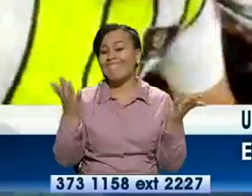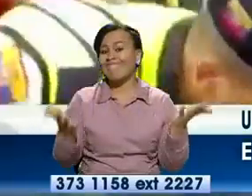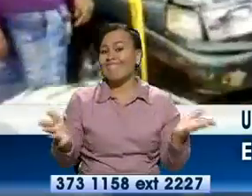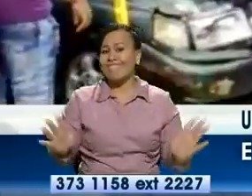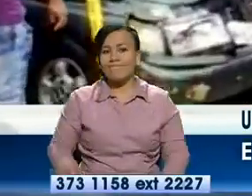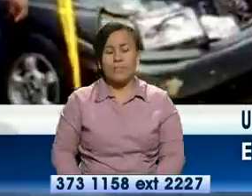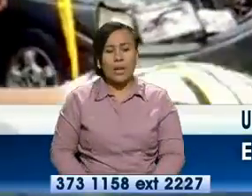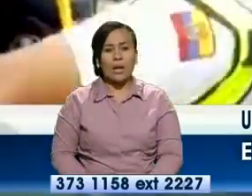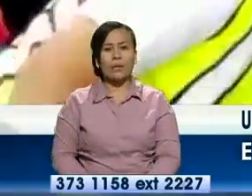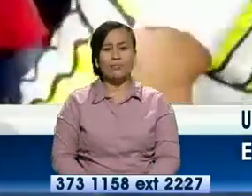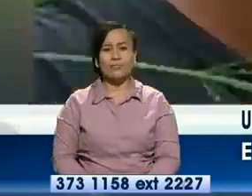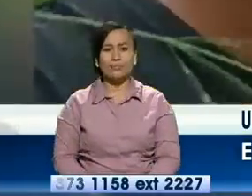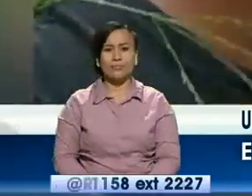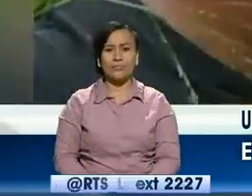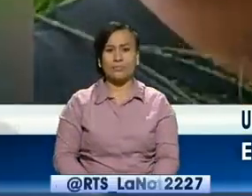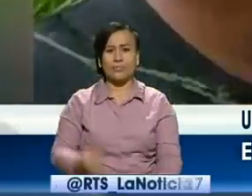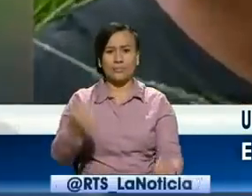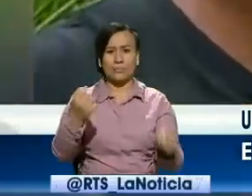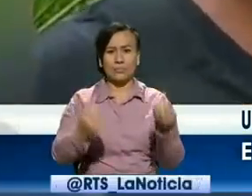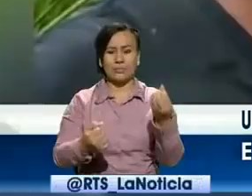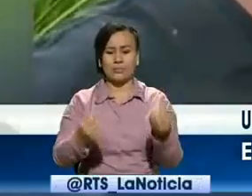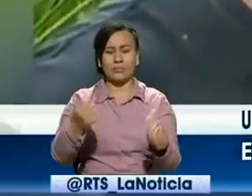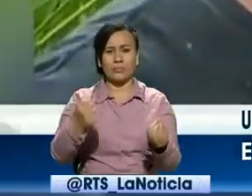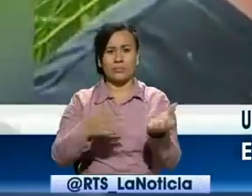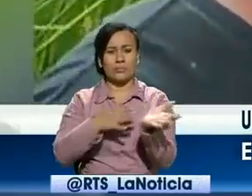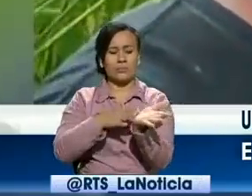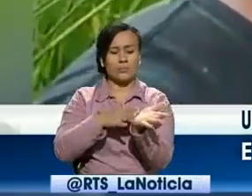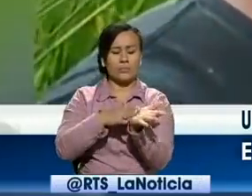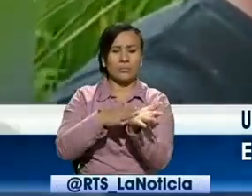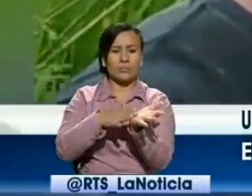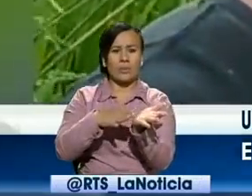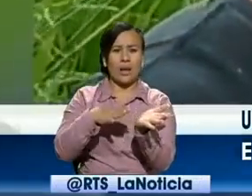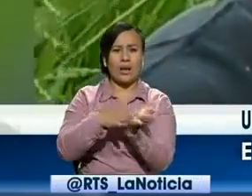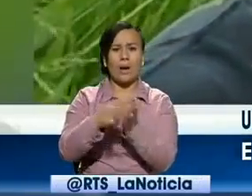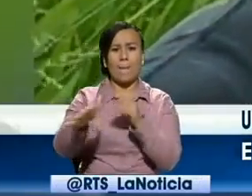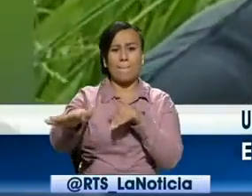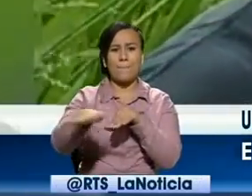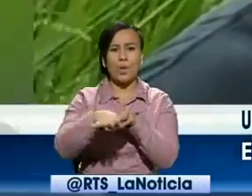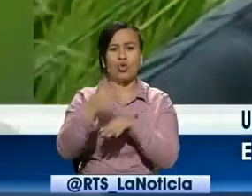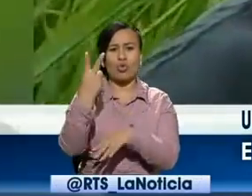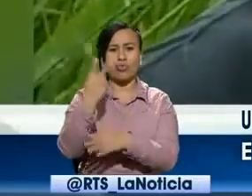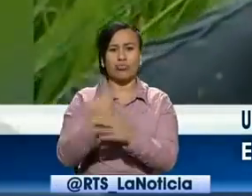ya perdiendo pista, venía así circunvalando. Los impactos.